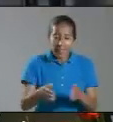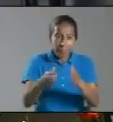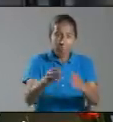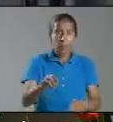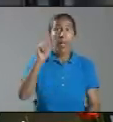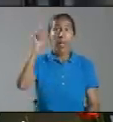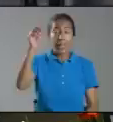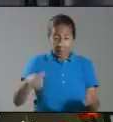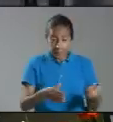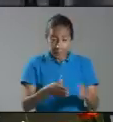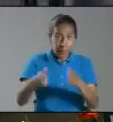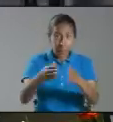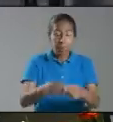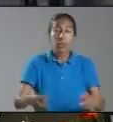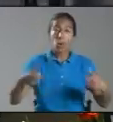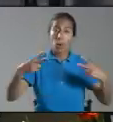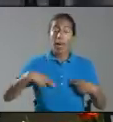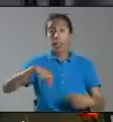hay sendas.